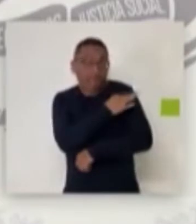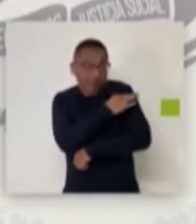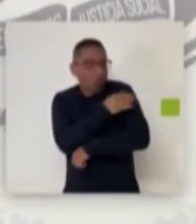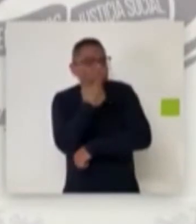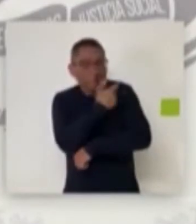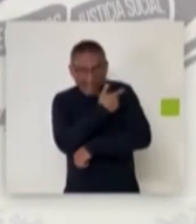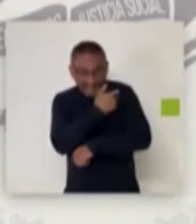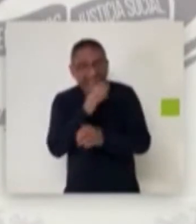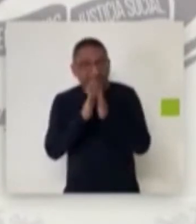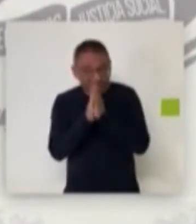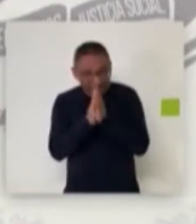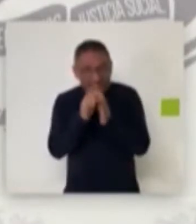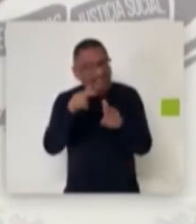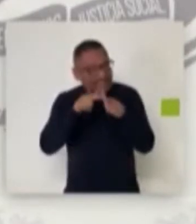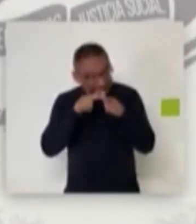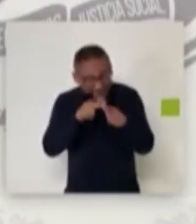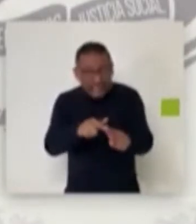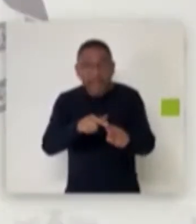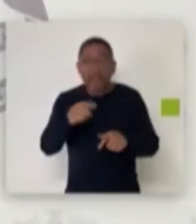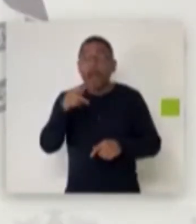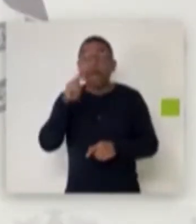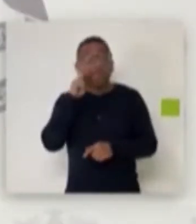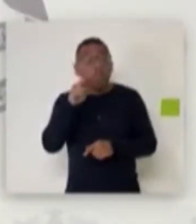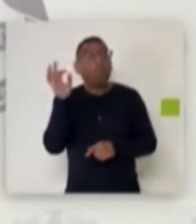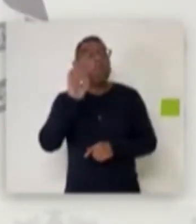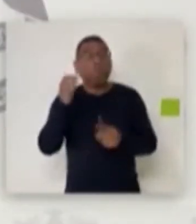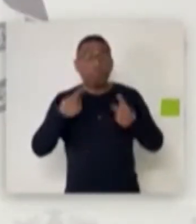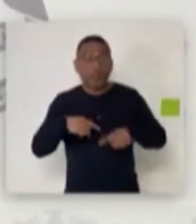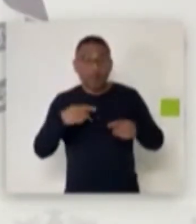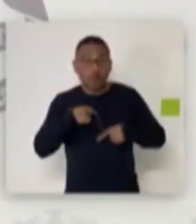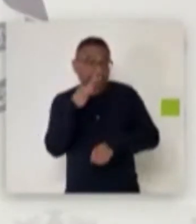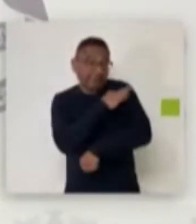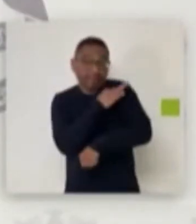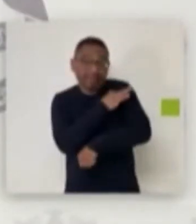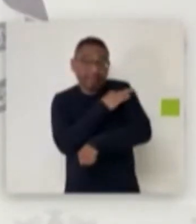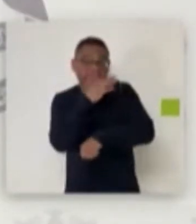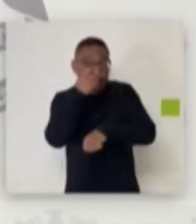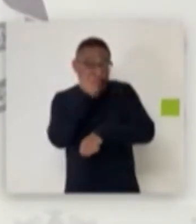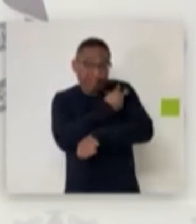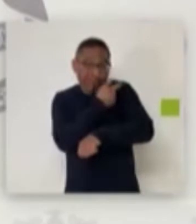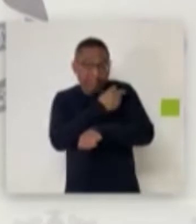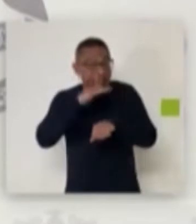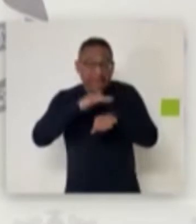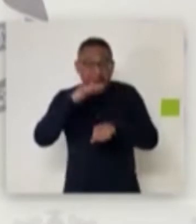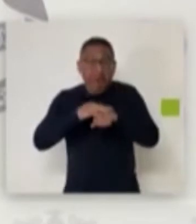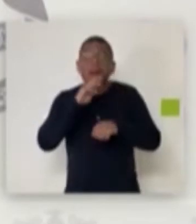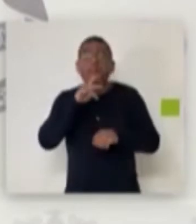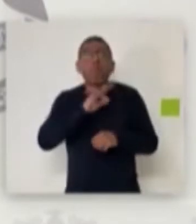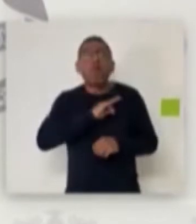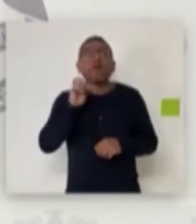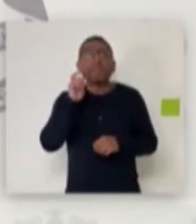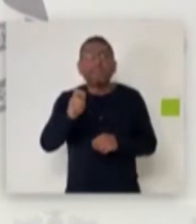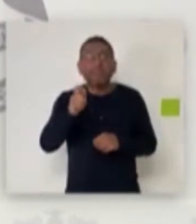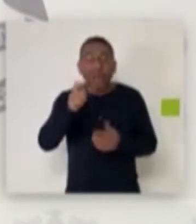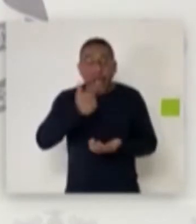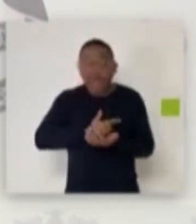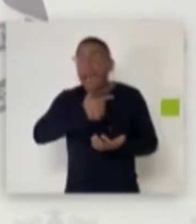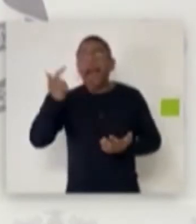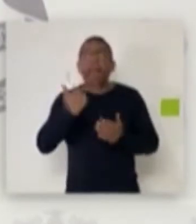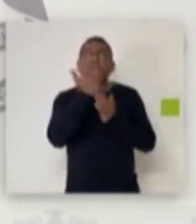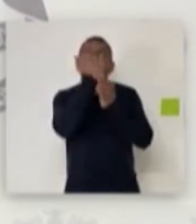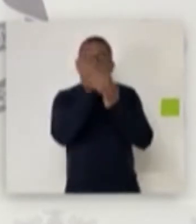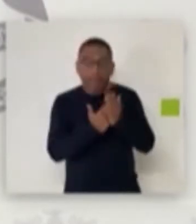en nuestro estado, menos casos graves y menos hospitalizaciones se registrarán y en